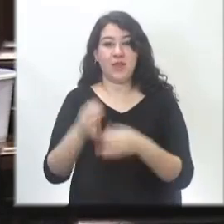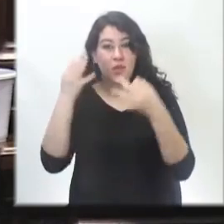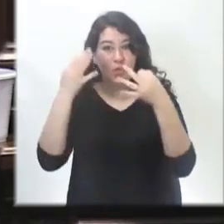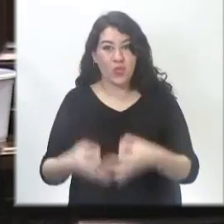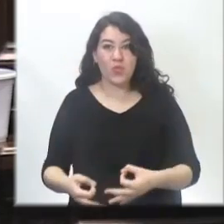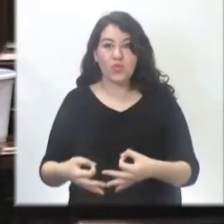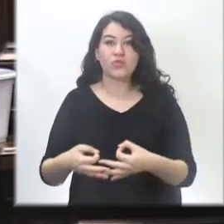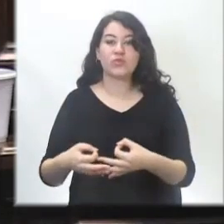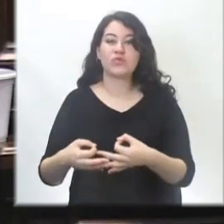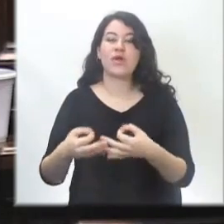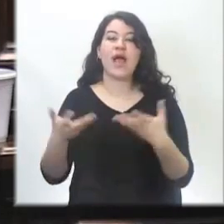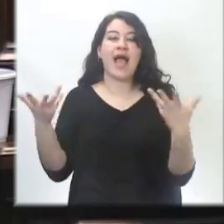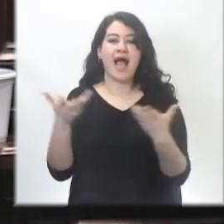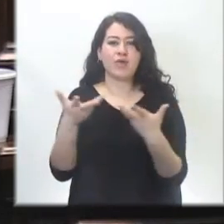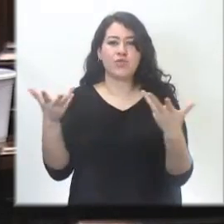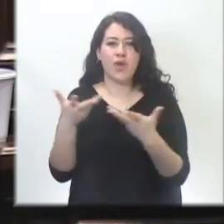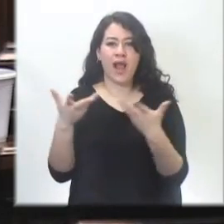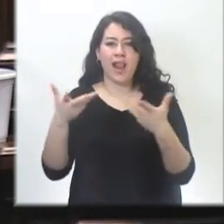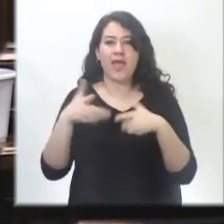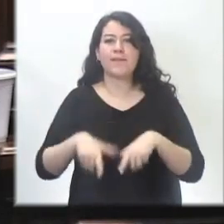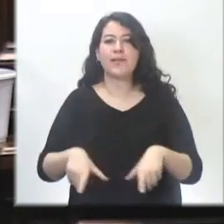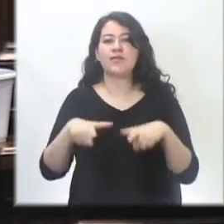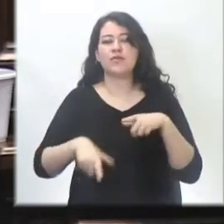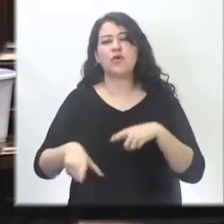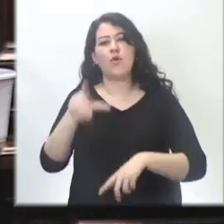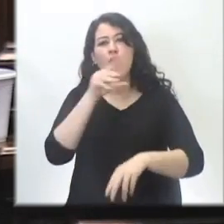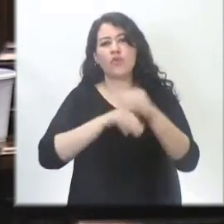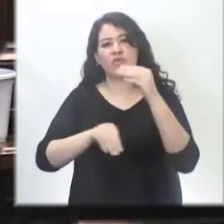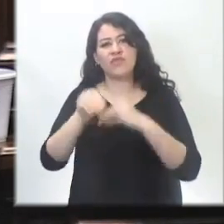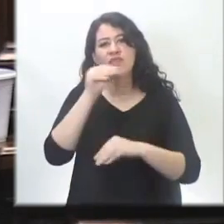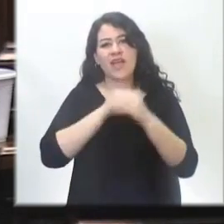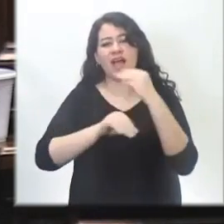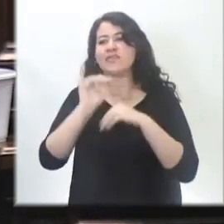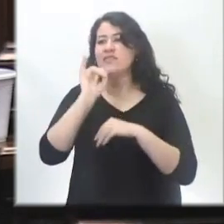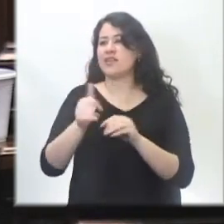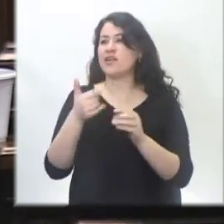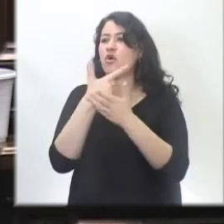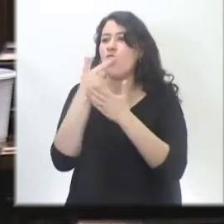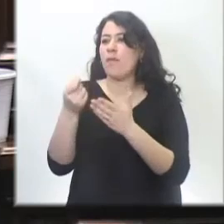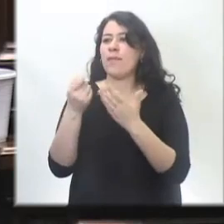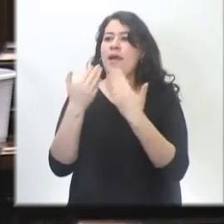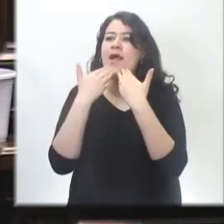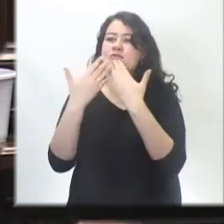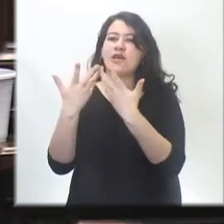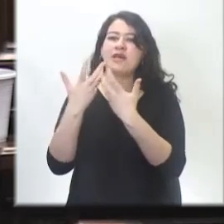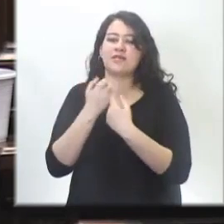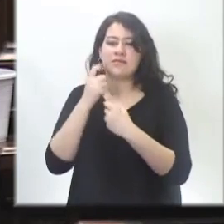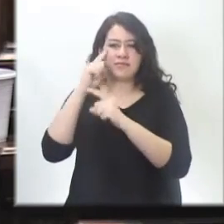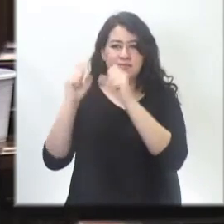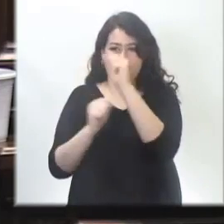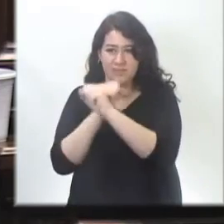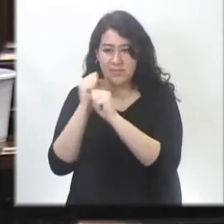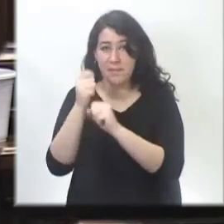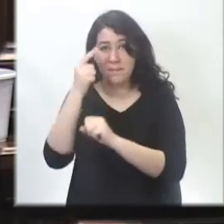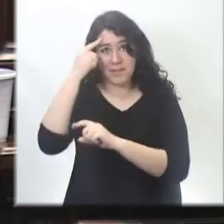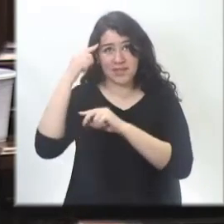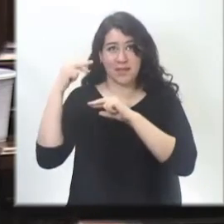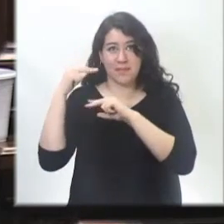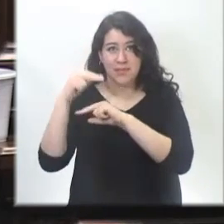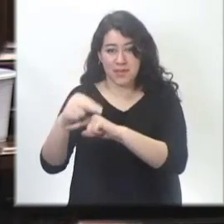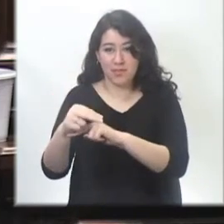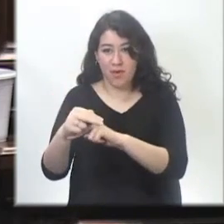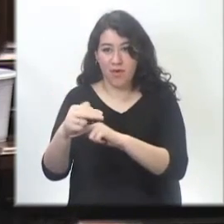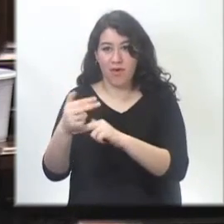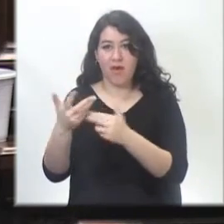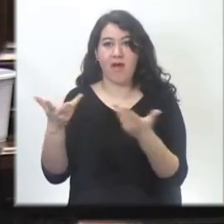las cosas que hace el actual ministro es justificar la compra de estos aviones por los avances tecnológicos. ¿Pensará lo mismo el ministro? ¿Piensa